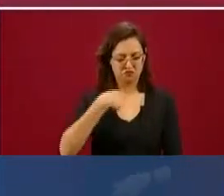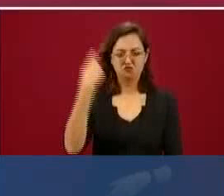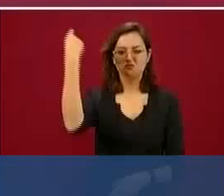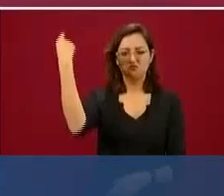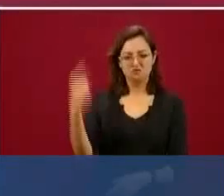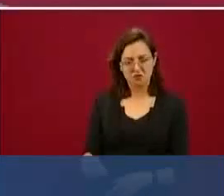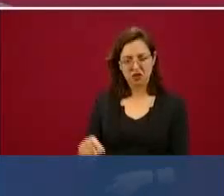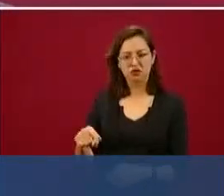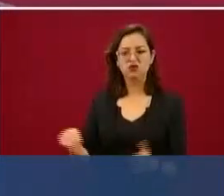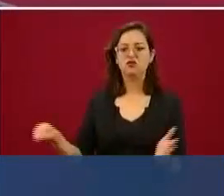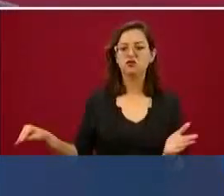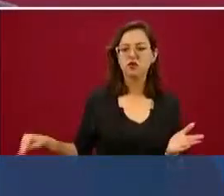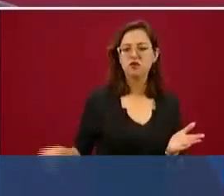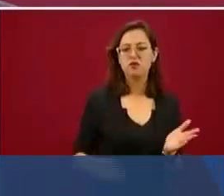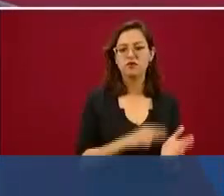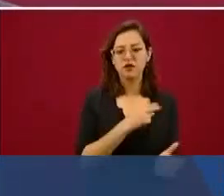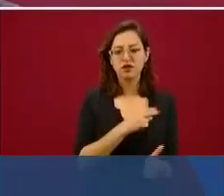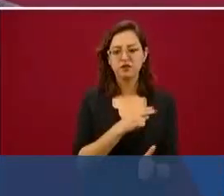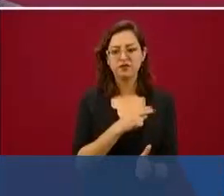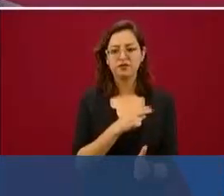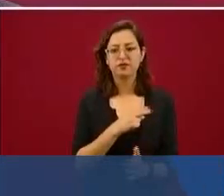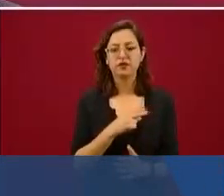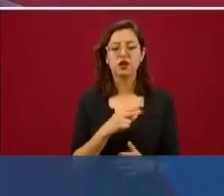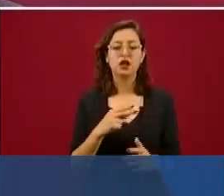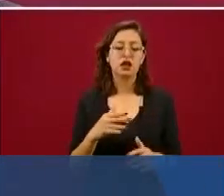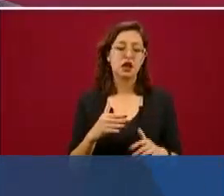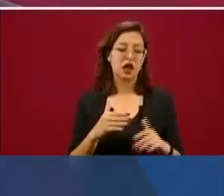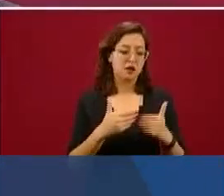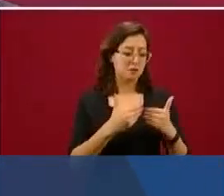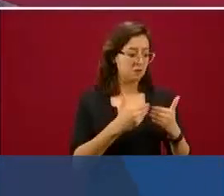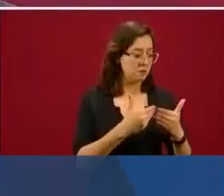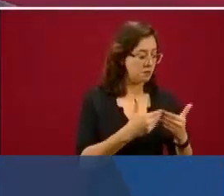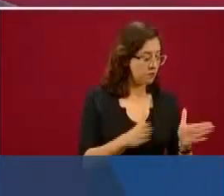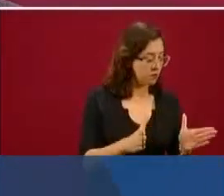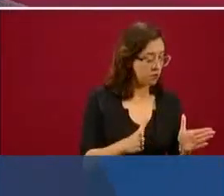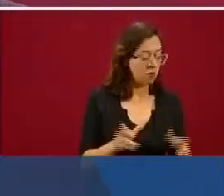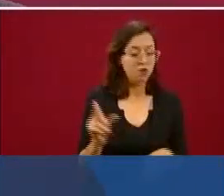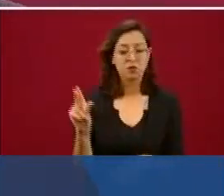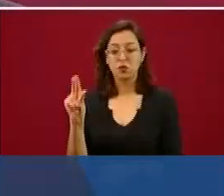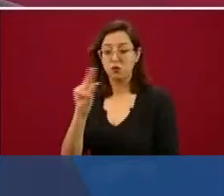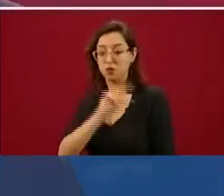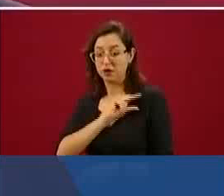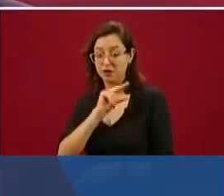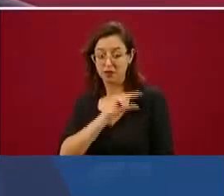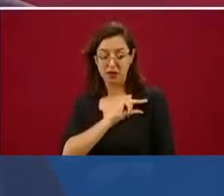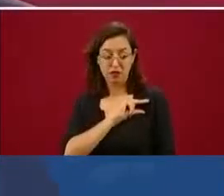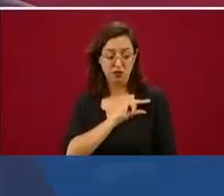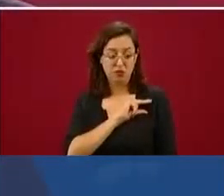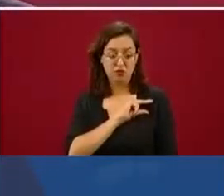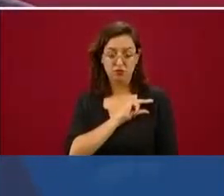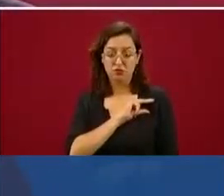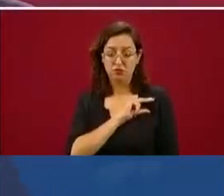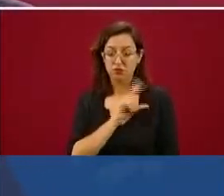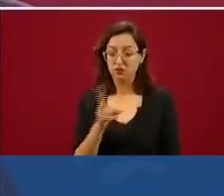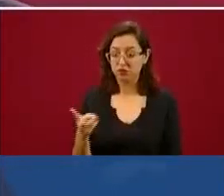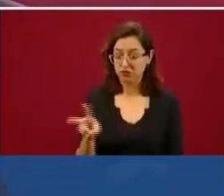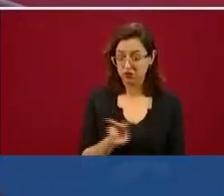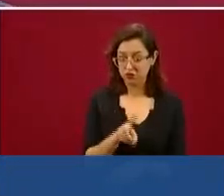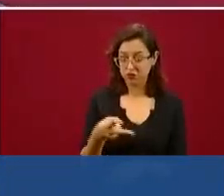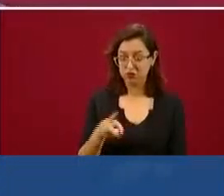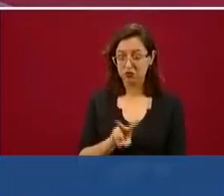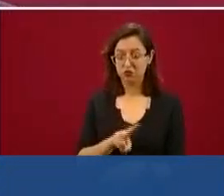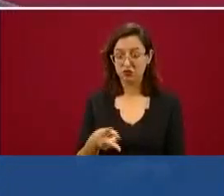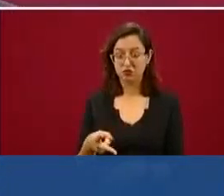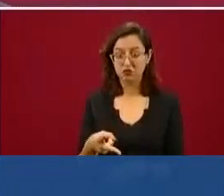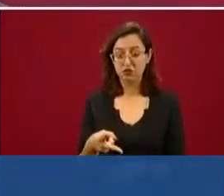la costumbre de apoyarnos unos a otros. Él considera que así será y considera que se tienen los